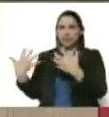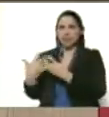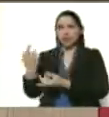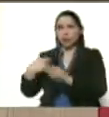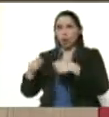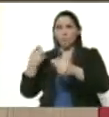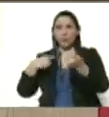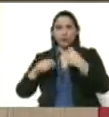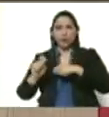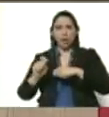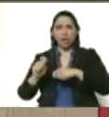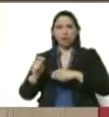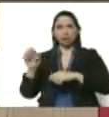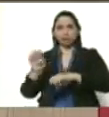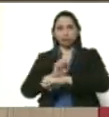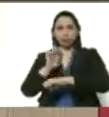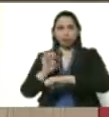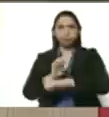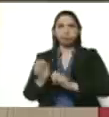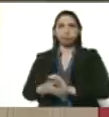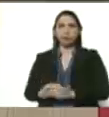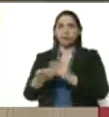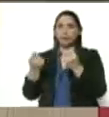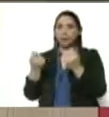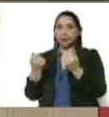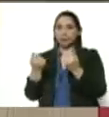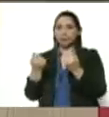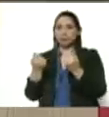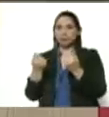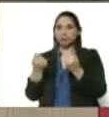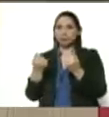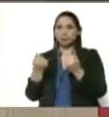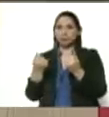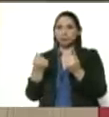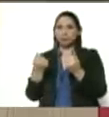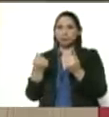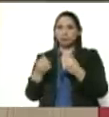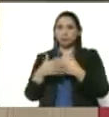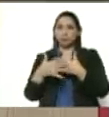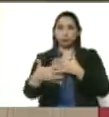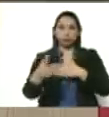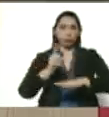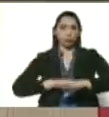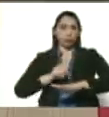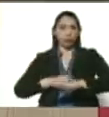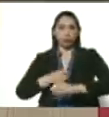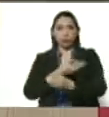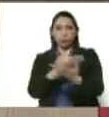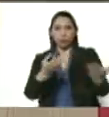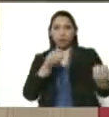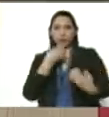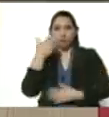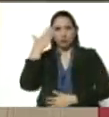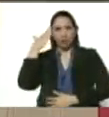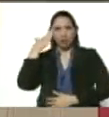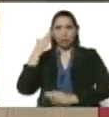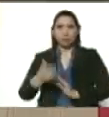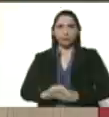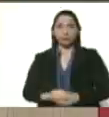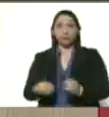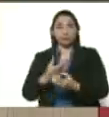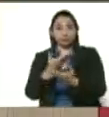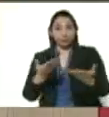comerciales, económicas, financieras. Y en las próximas horas, ustedes bien saben que esto